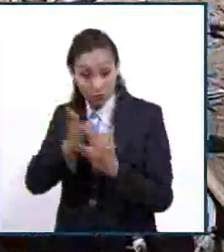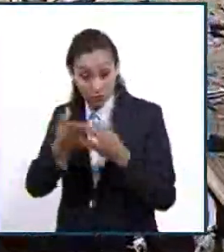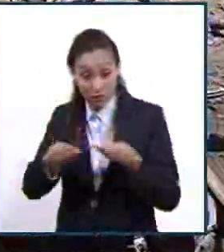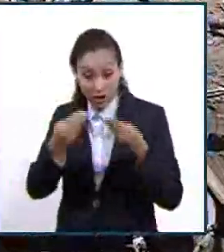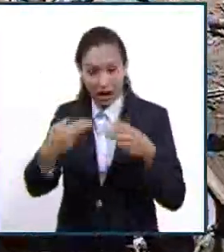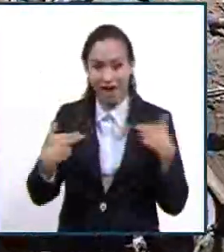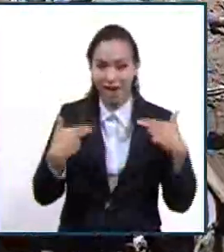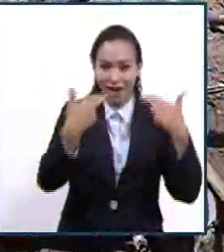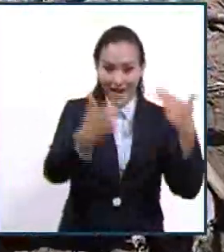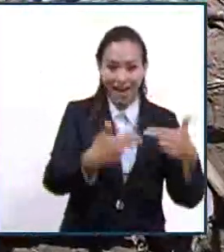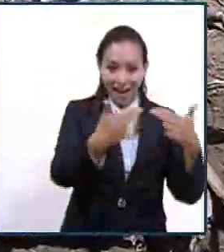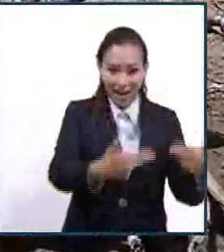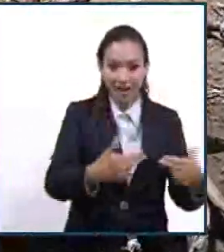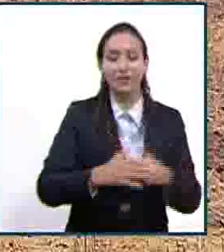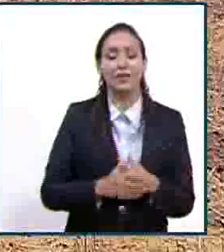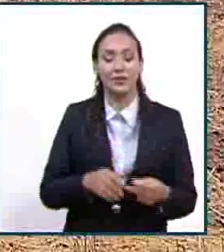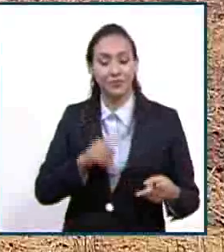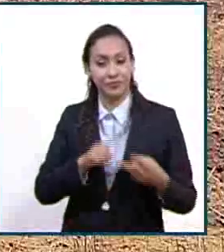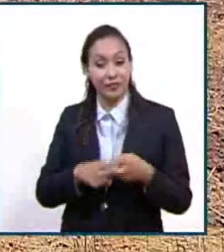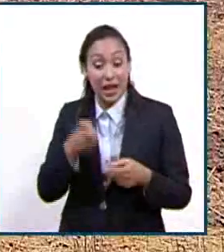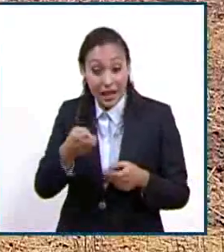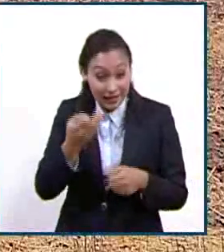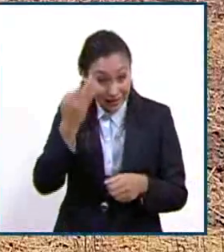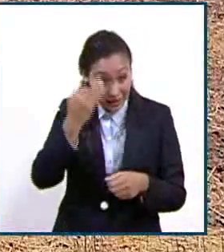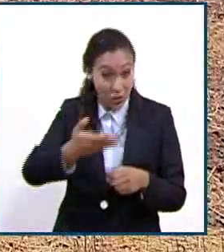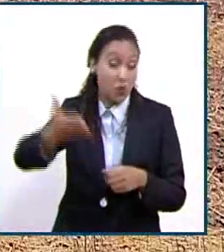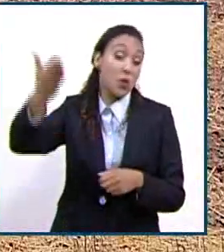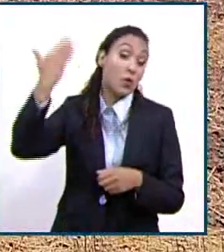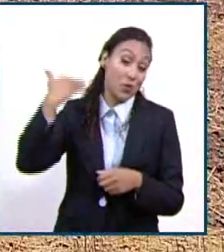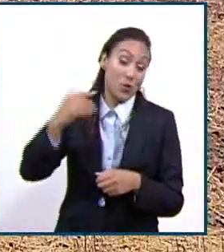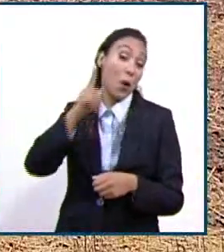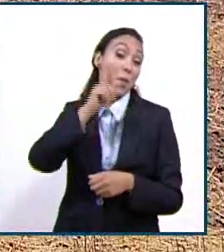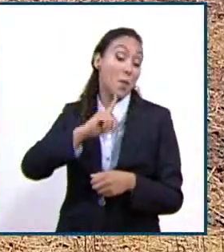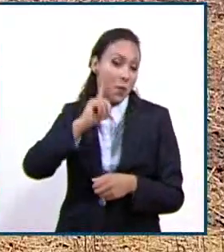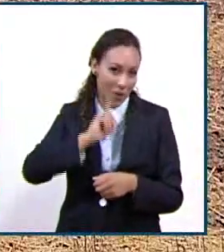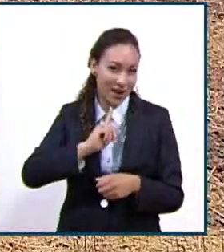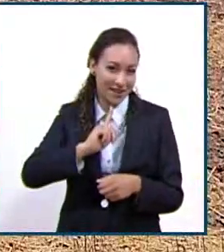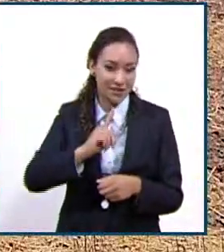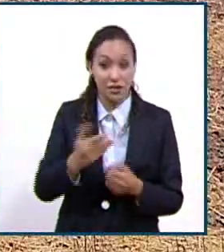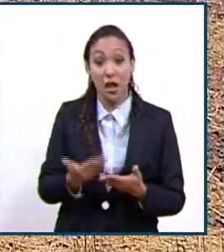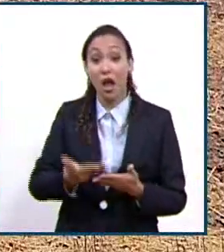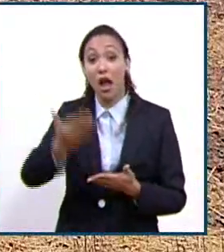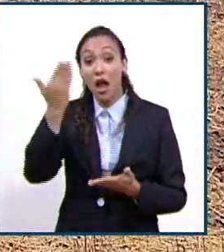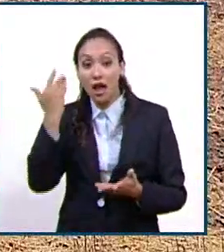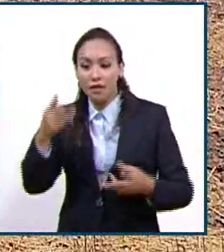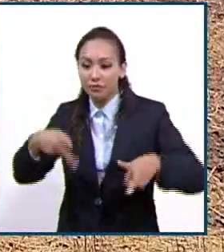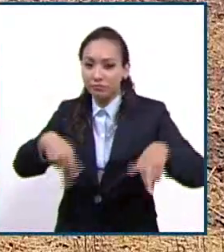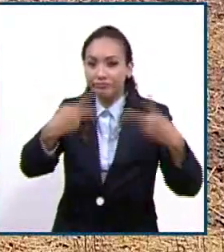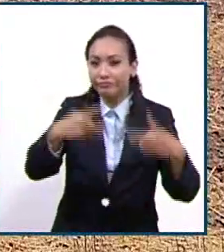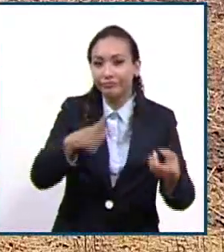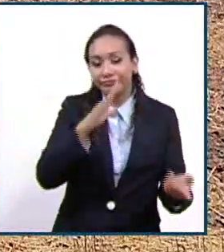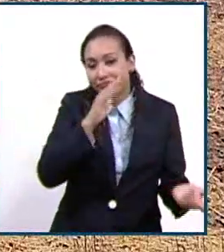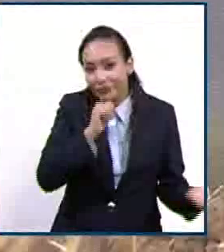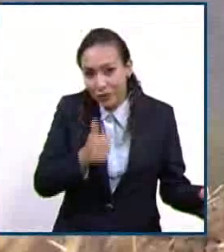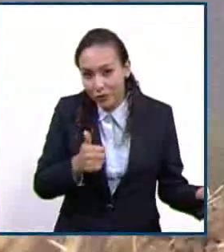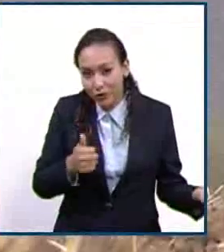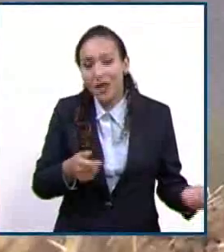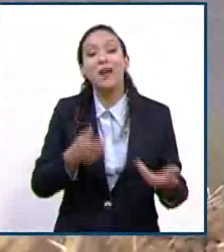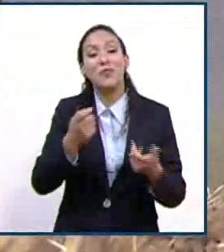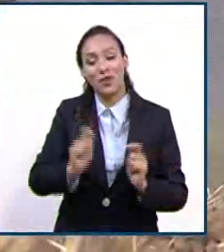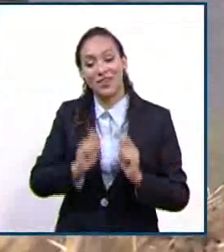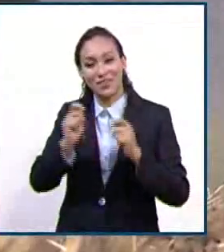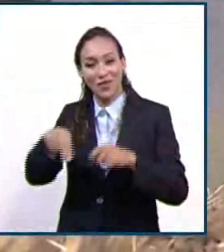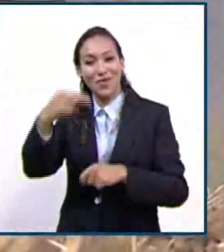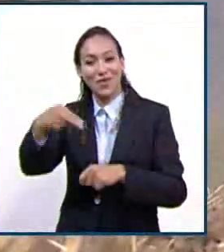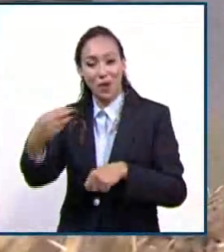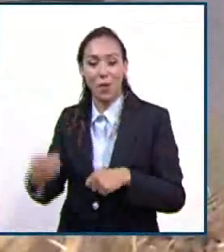herencia, debido a que en aquel tiempo las mujeres no podían realizar actos de comercio. La tierra quedó a nombre de su